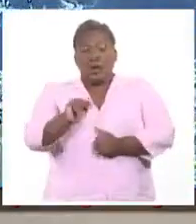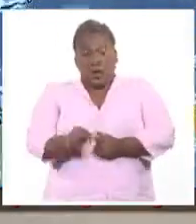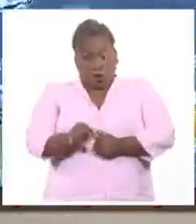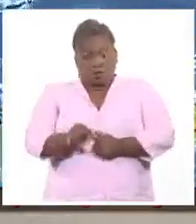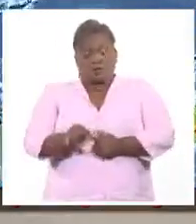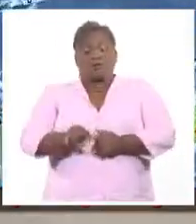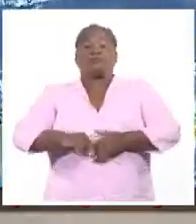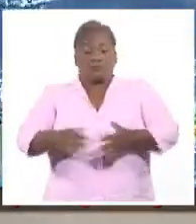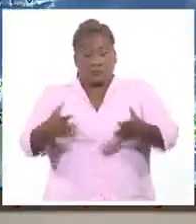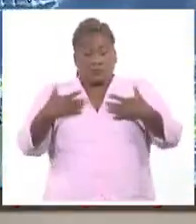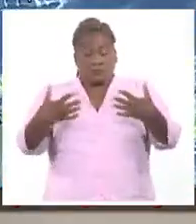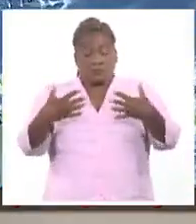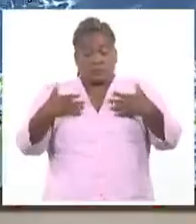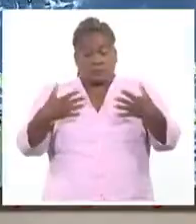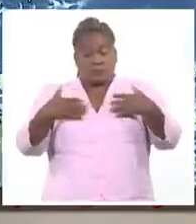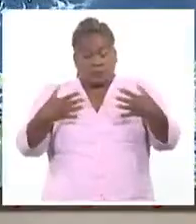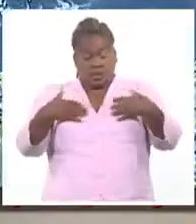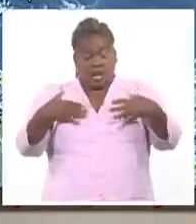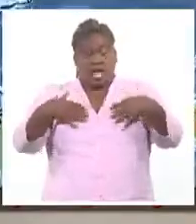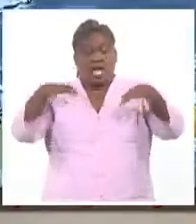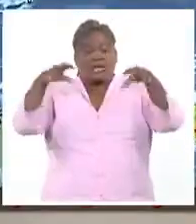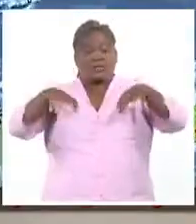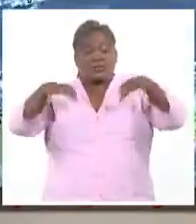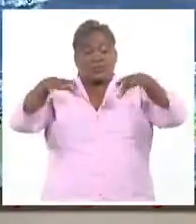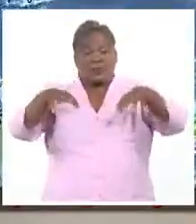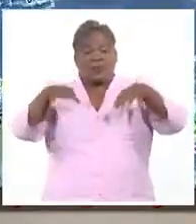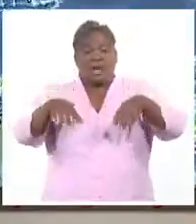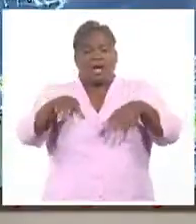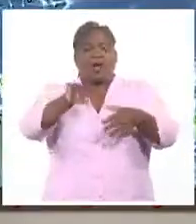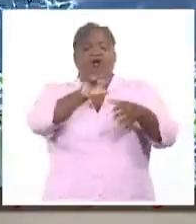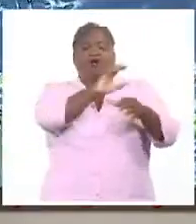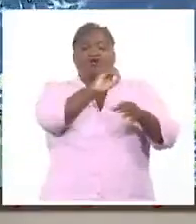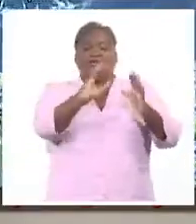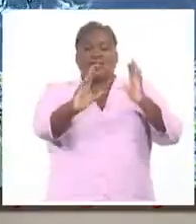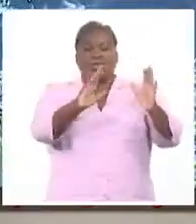con algunos chubascos y lluvias, principalmente en el occidente y centro. Esto